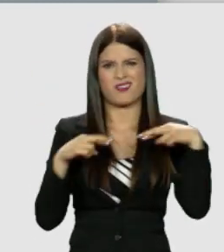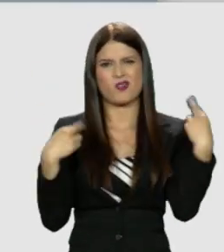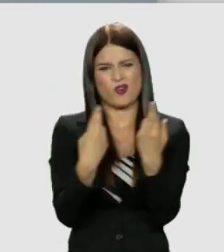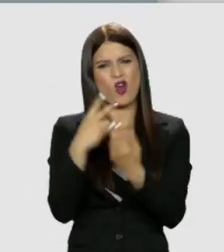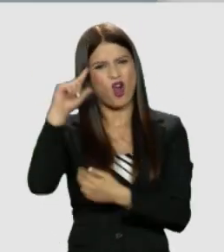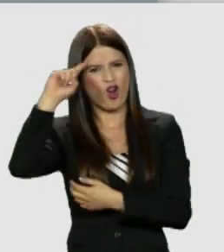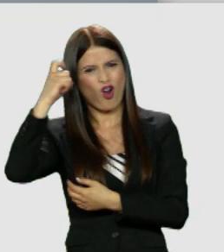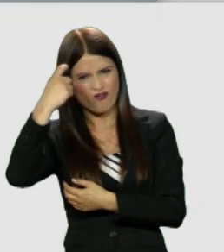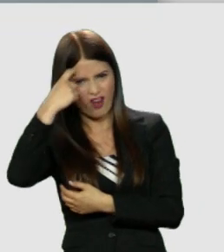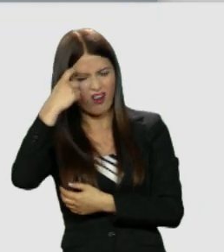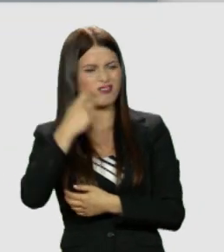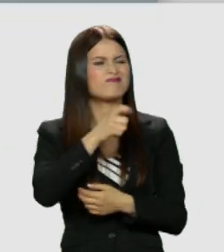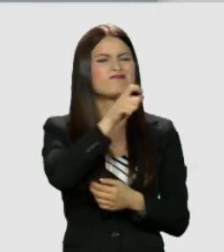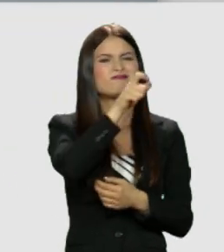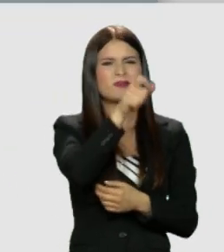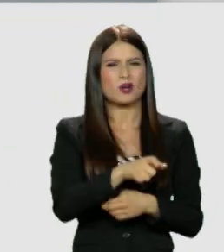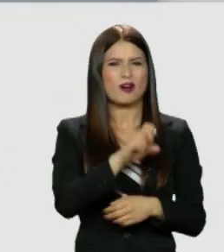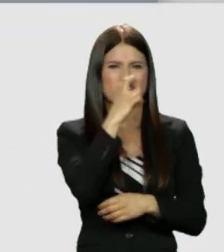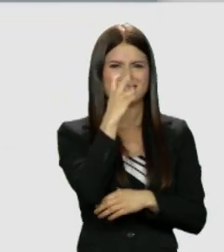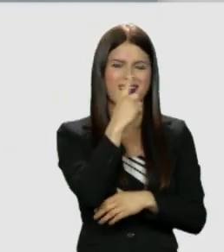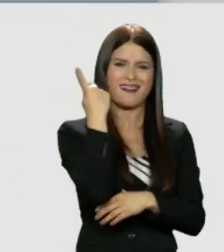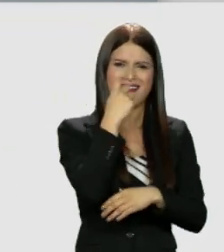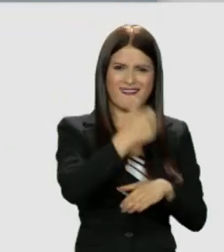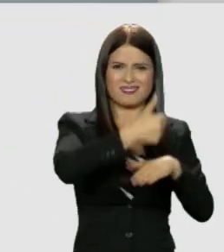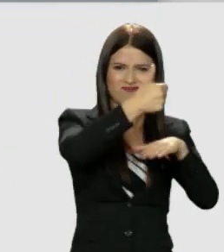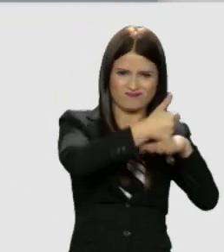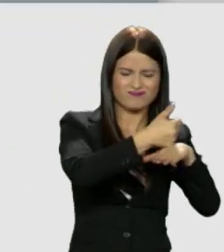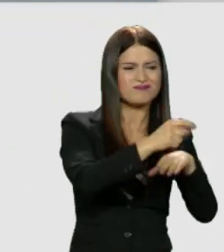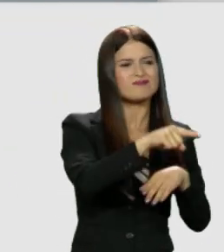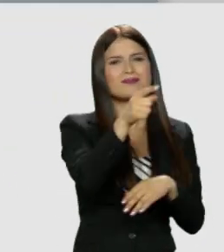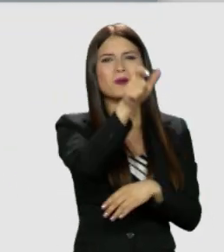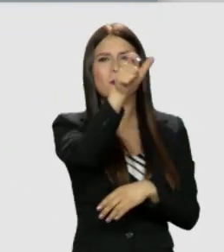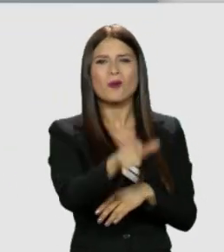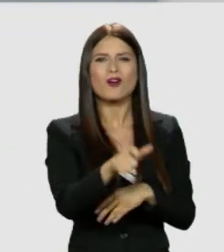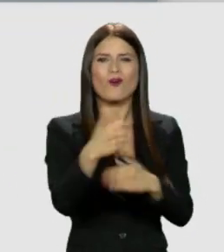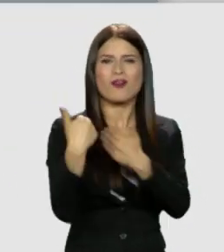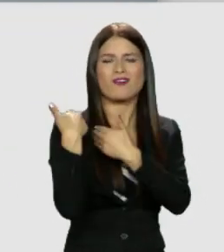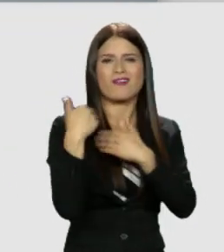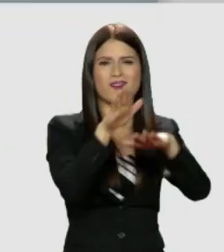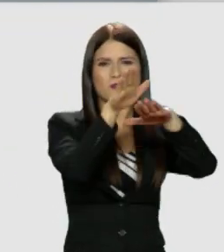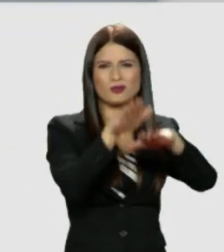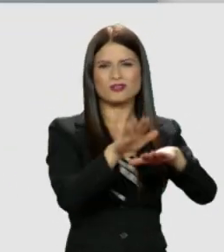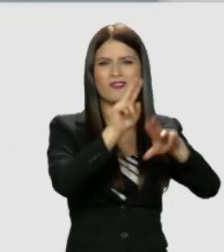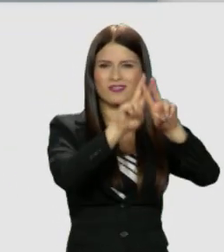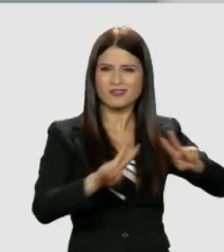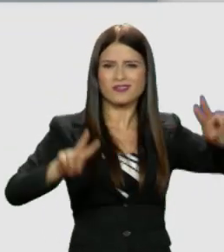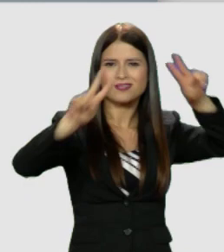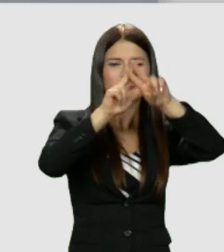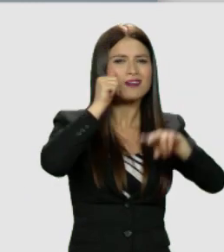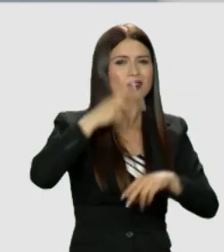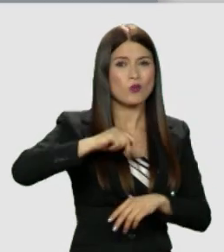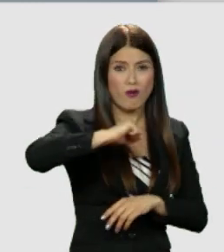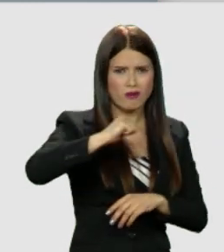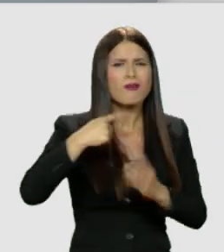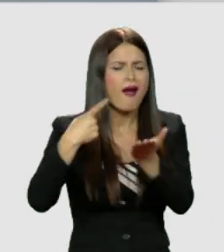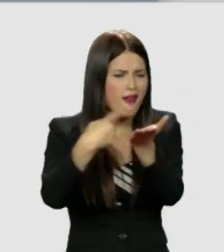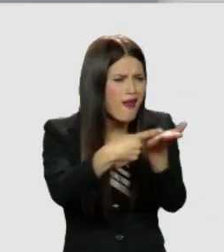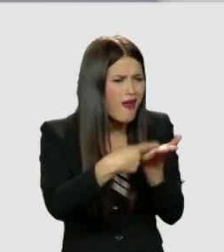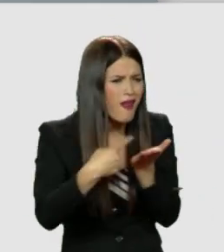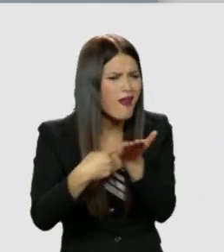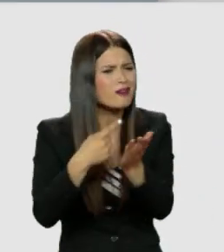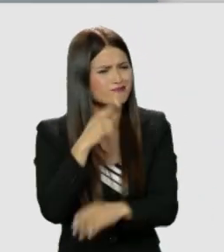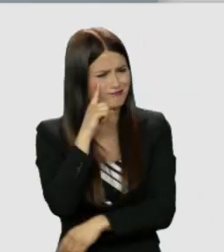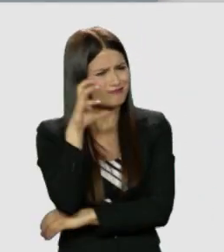y el representante de Naciones Unidas para los derechos humanos se han perdido vidas y hay muchas más